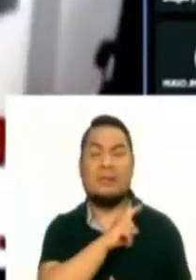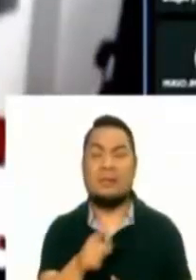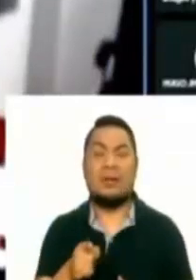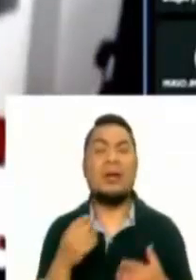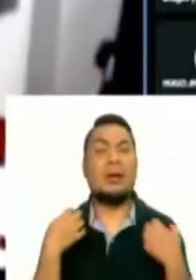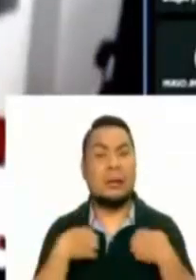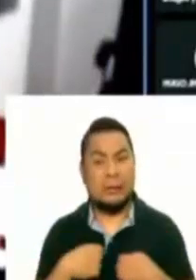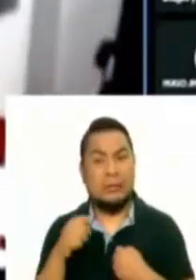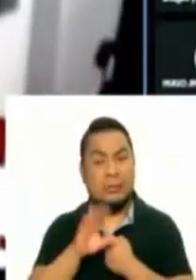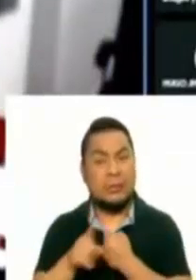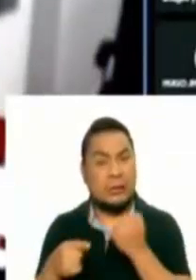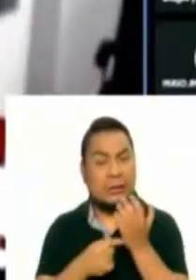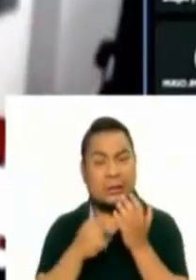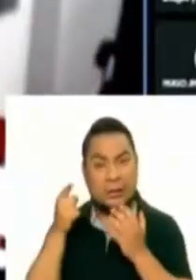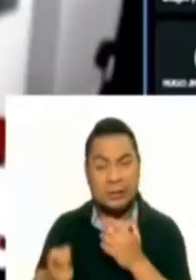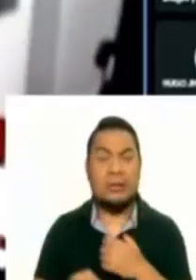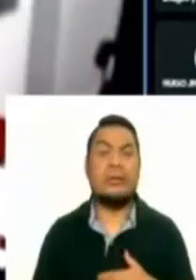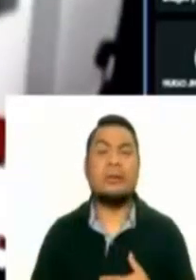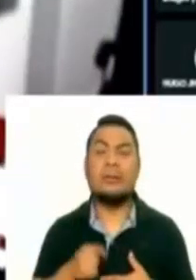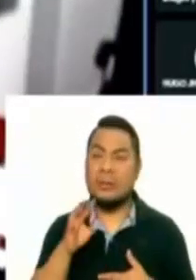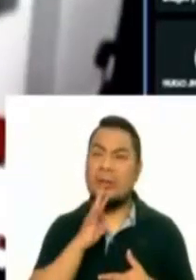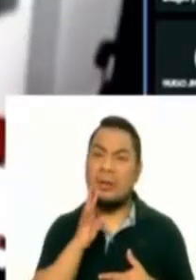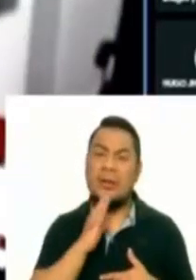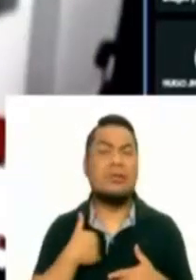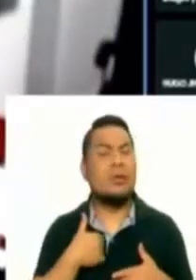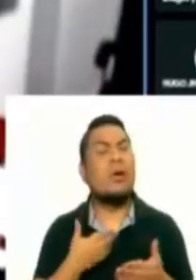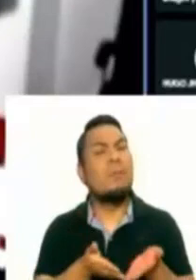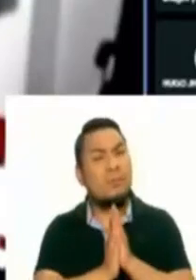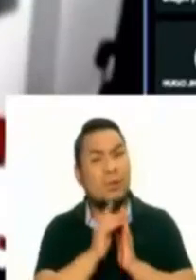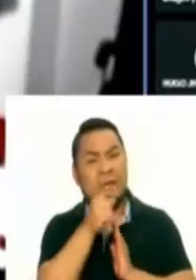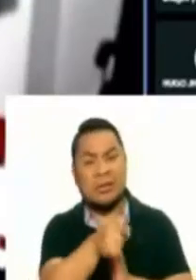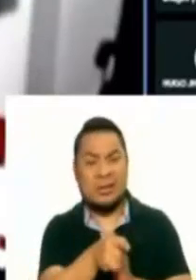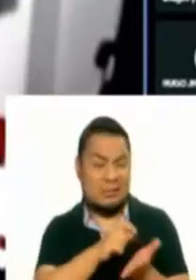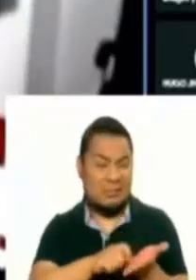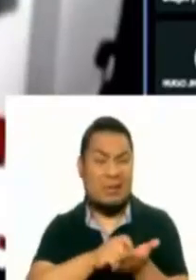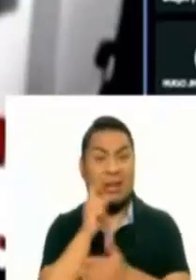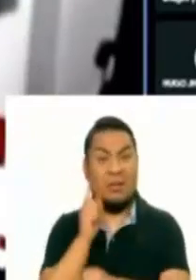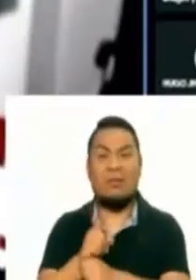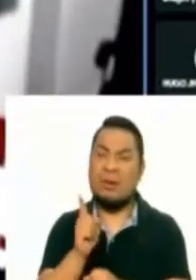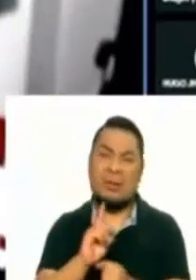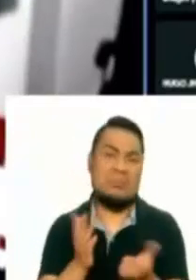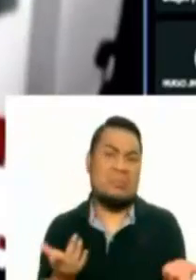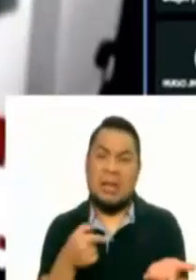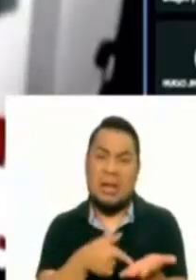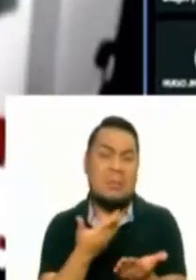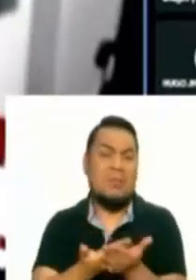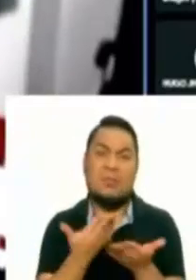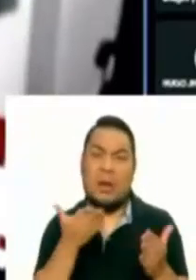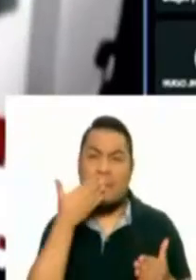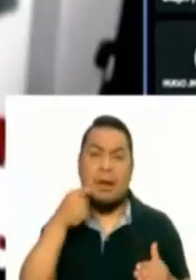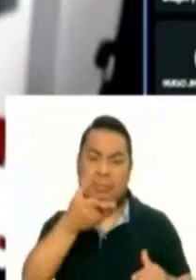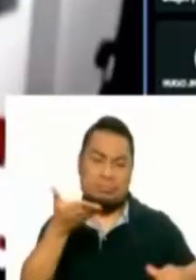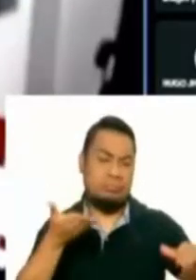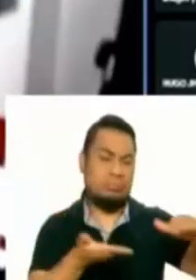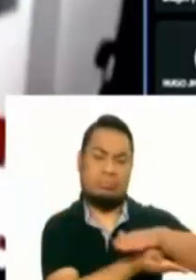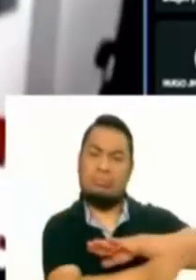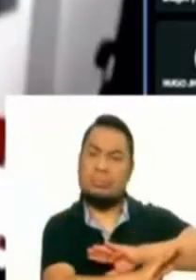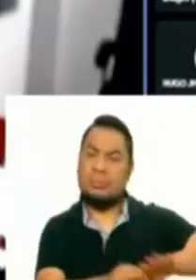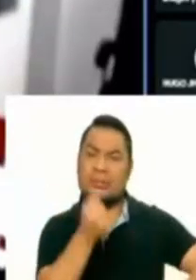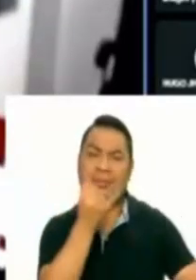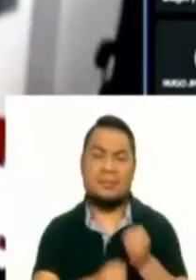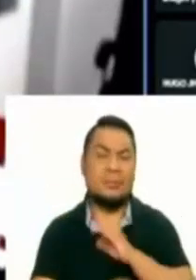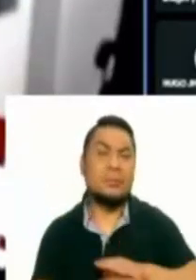sus hermanos Walter y David Paredes, conformando también en esta lista de imputados su